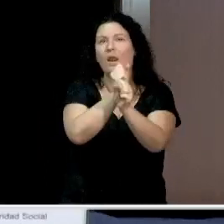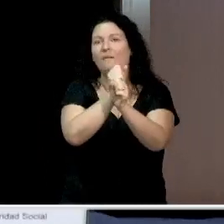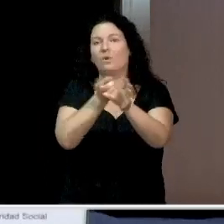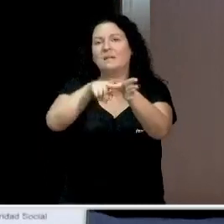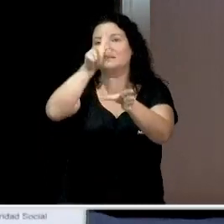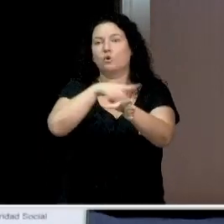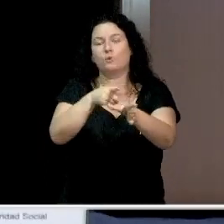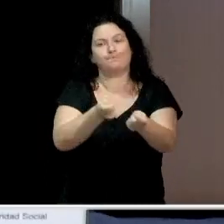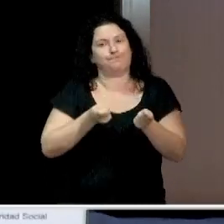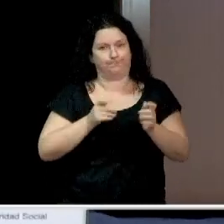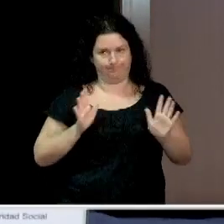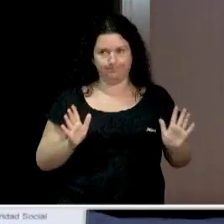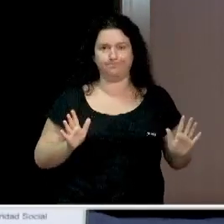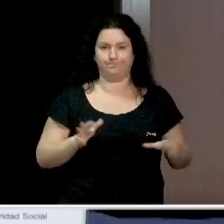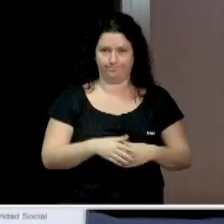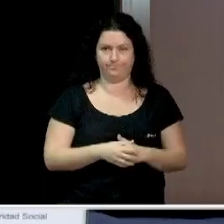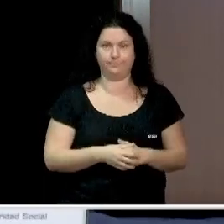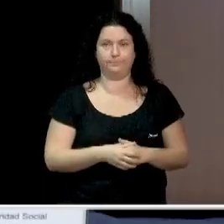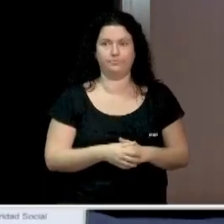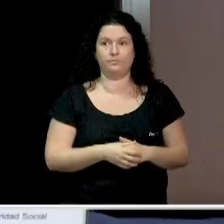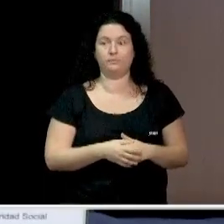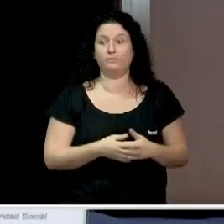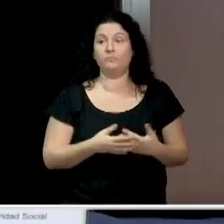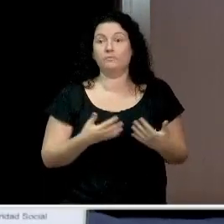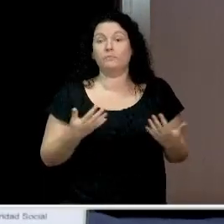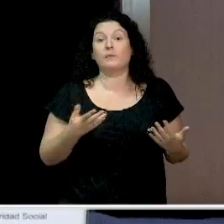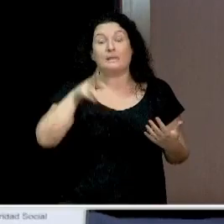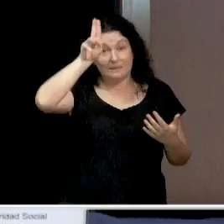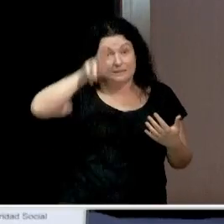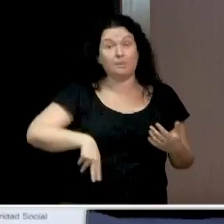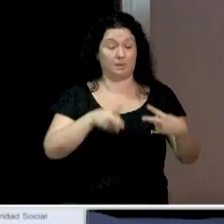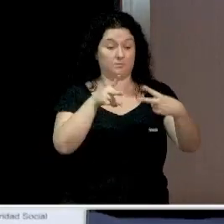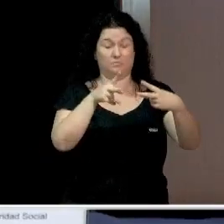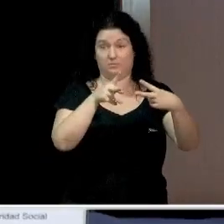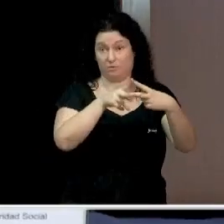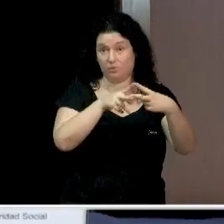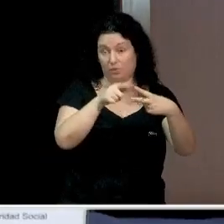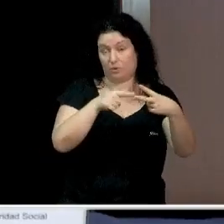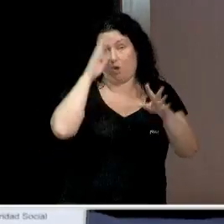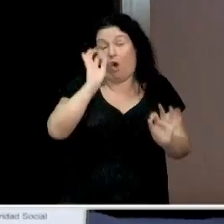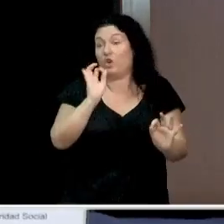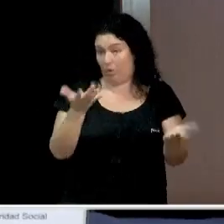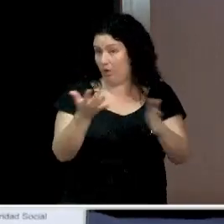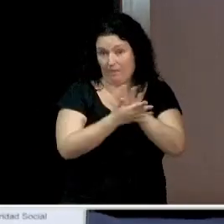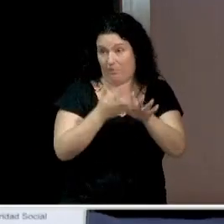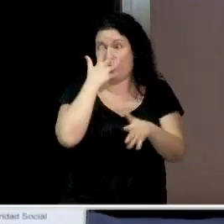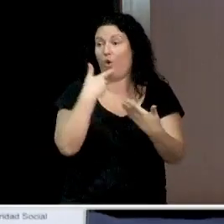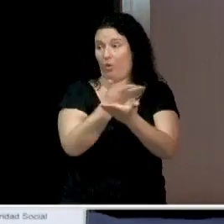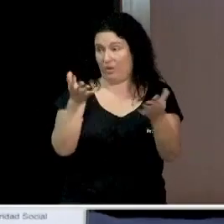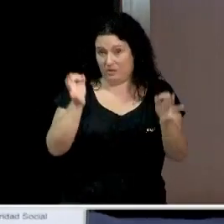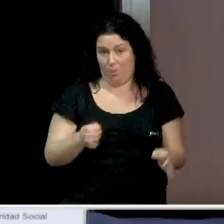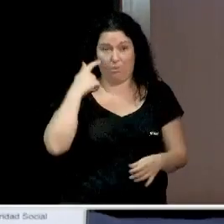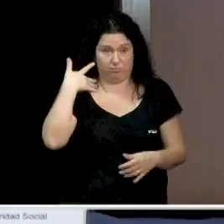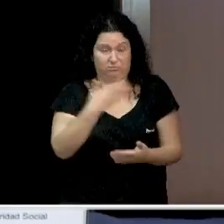actividad productiva. Pero, además de esos dos factores, que son lógicos y son conocidos, hay